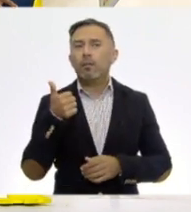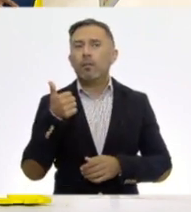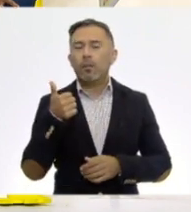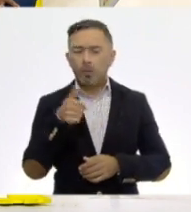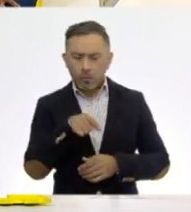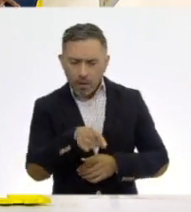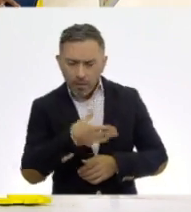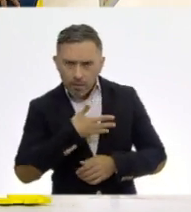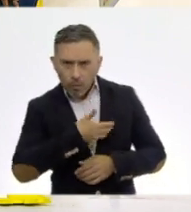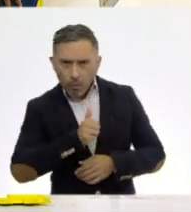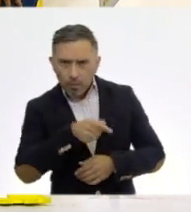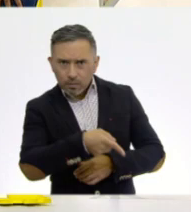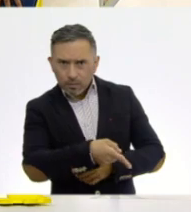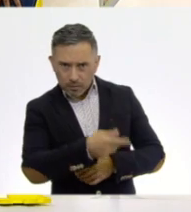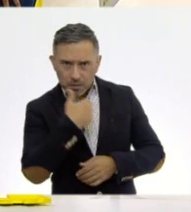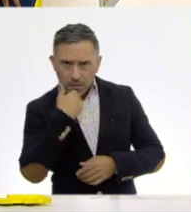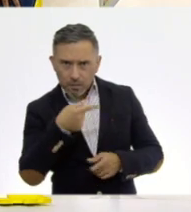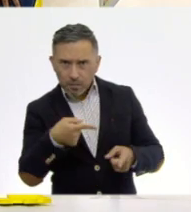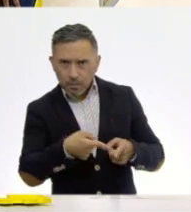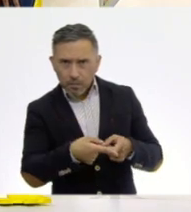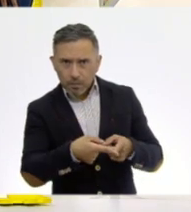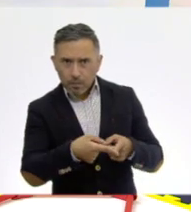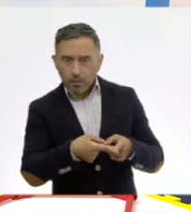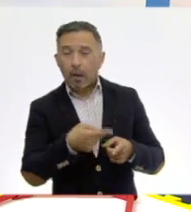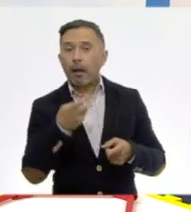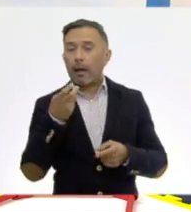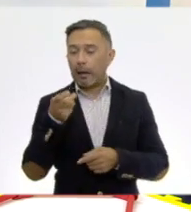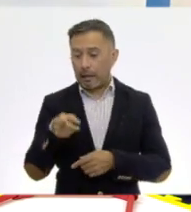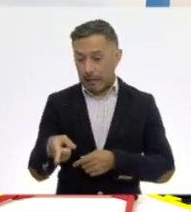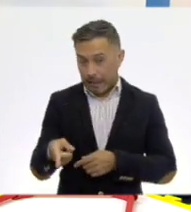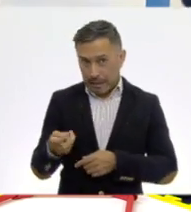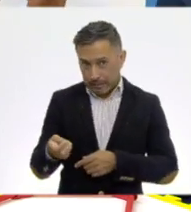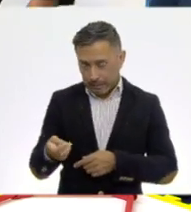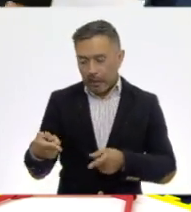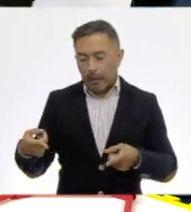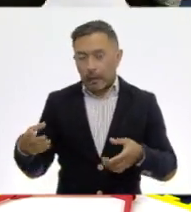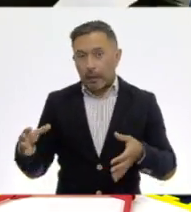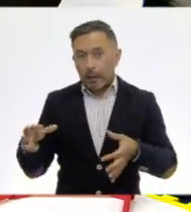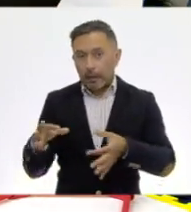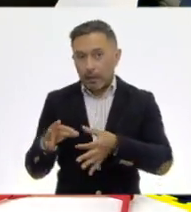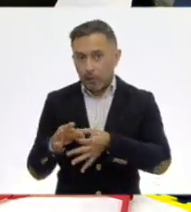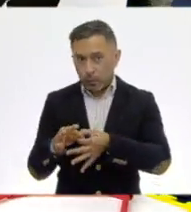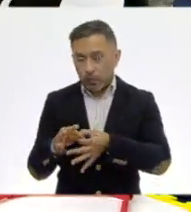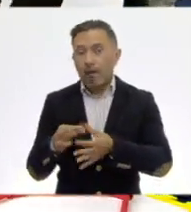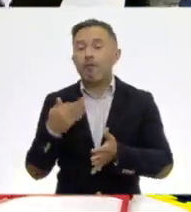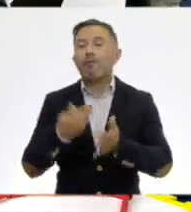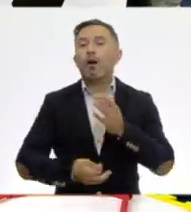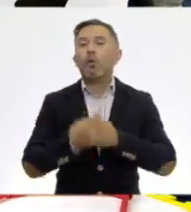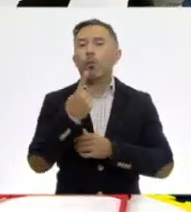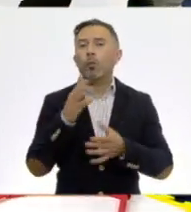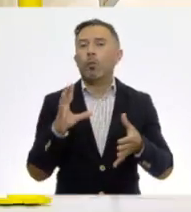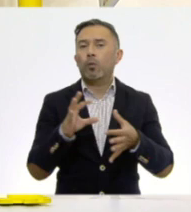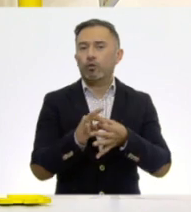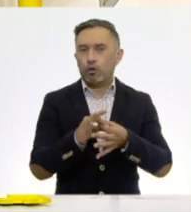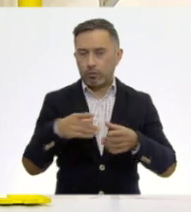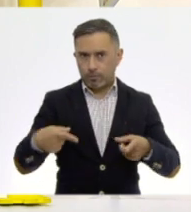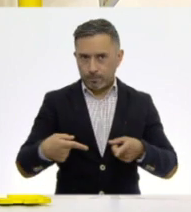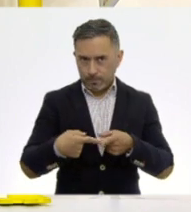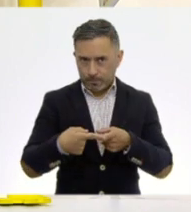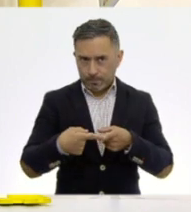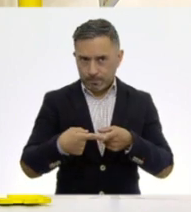de ella si quieres. Para unir esta. Y nos falta solamente una unión. Así es. Que aquí vértice, la vamos.